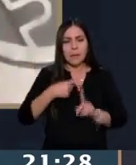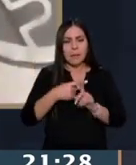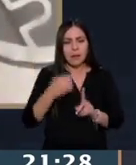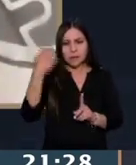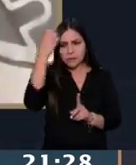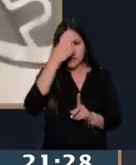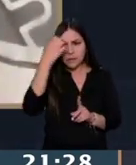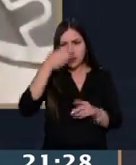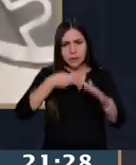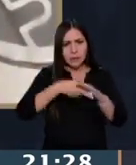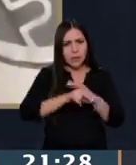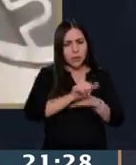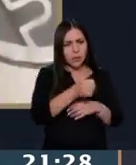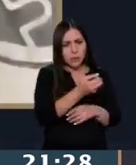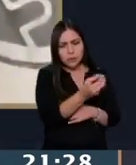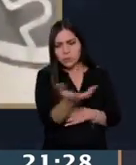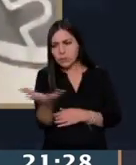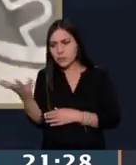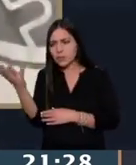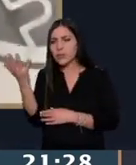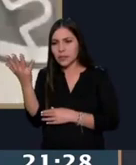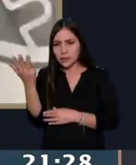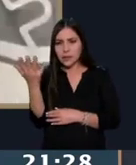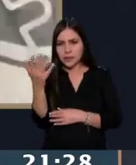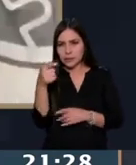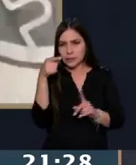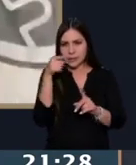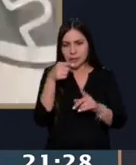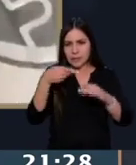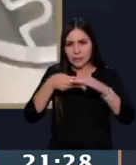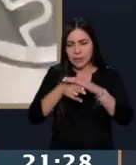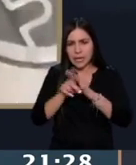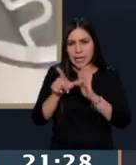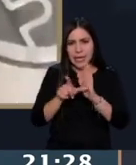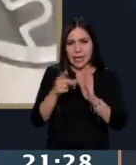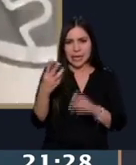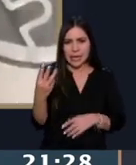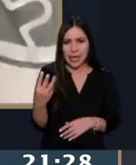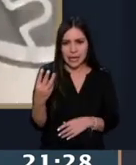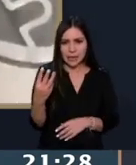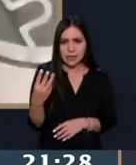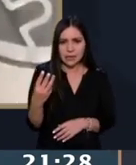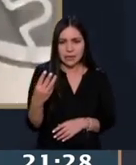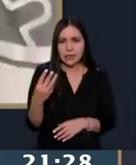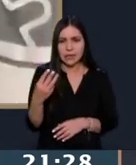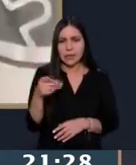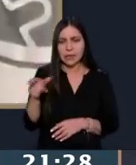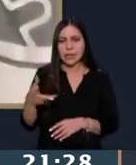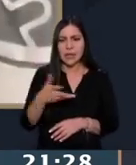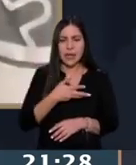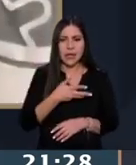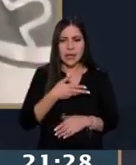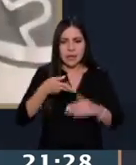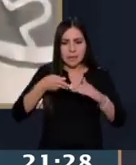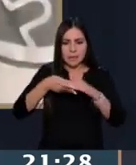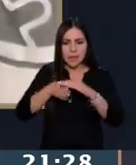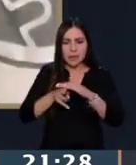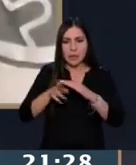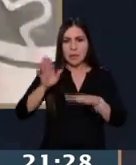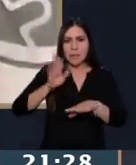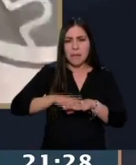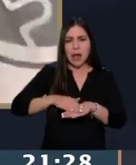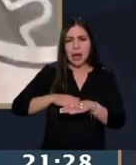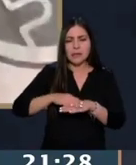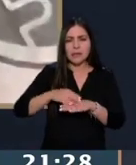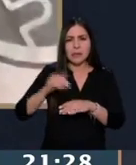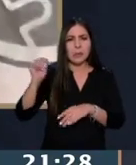las otras líneas, particularmente la línea 3, que tiene que tienen los trenes más antiguos, algunos